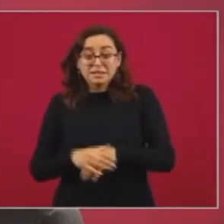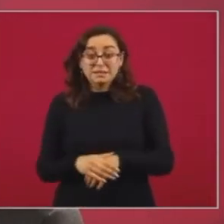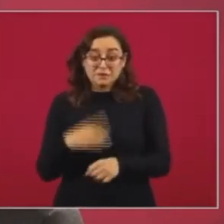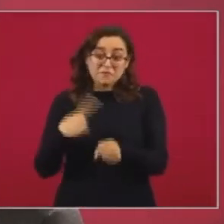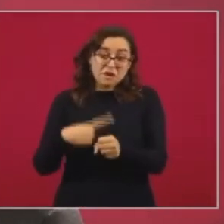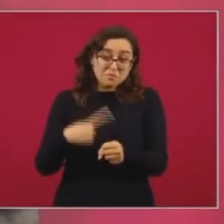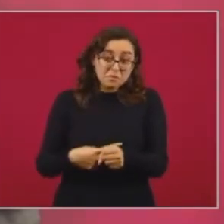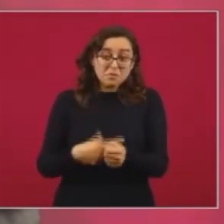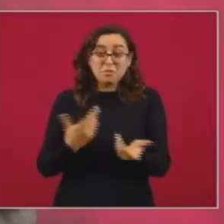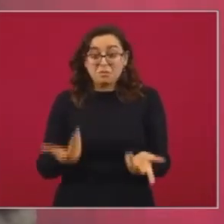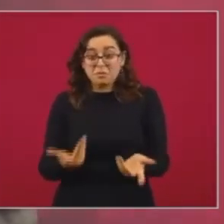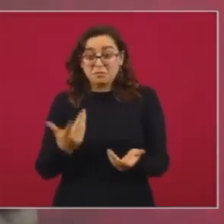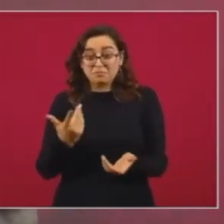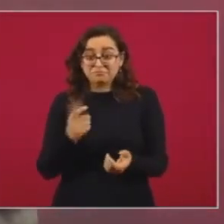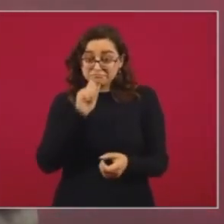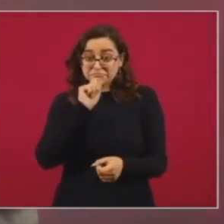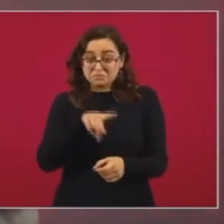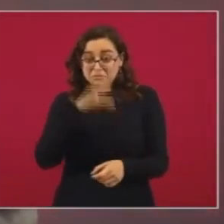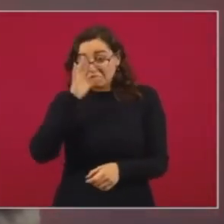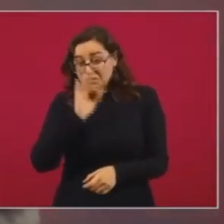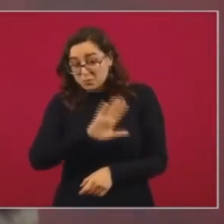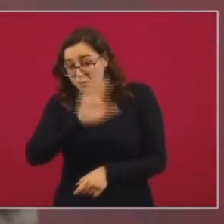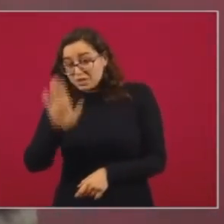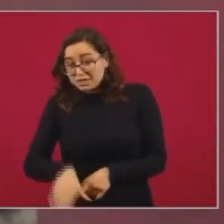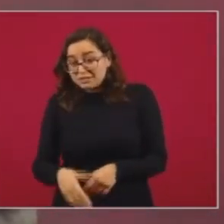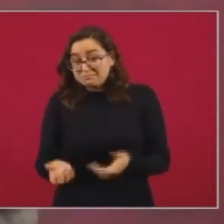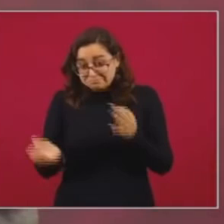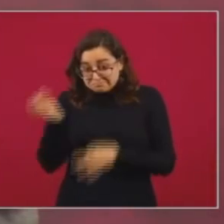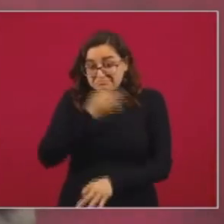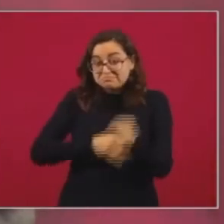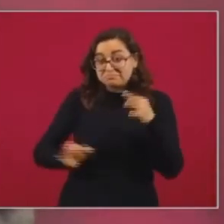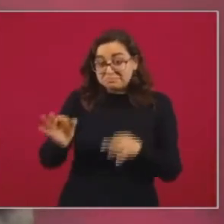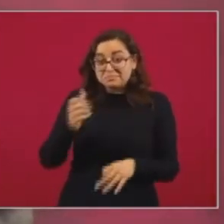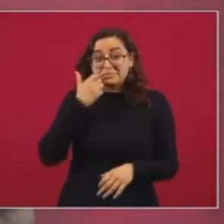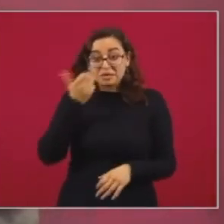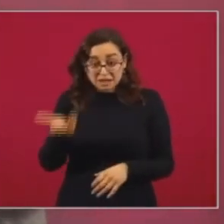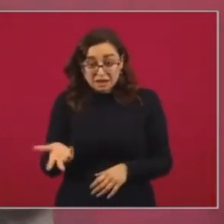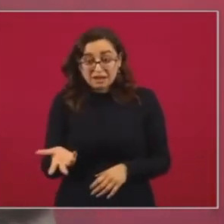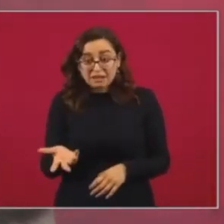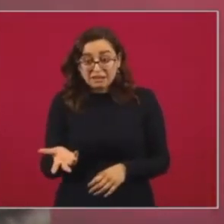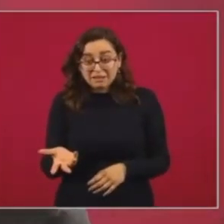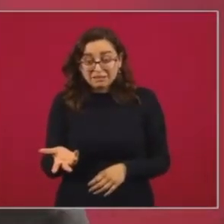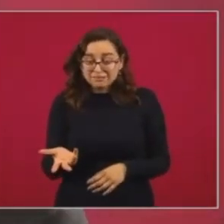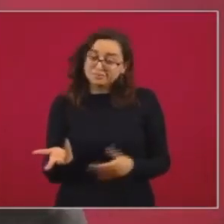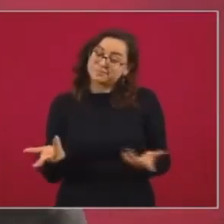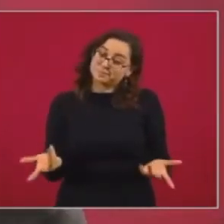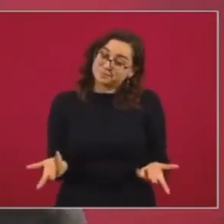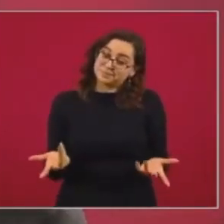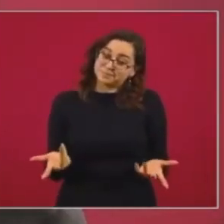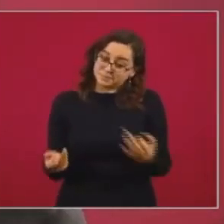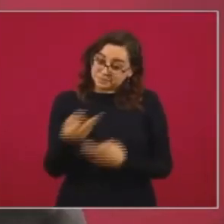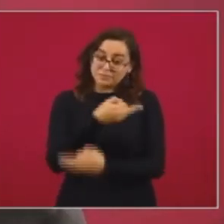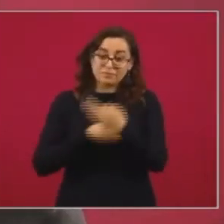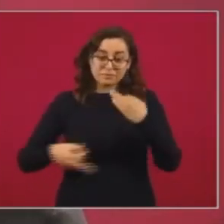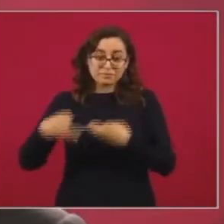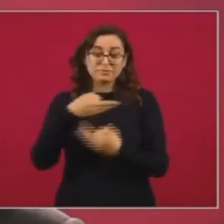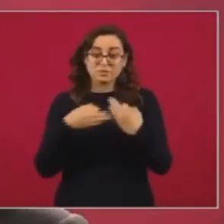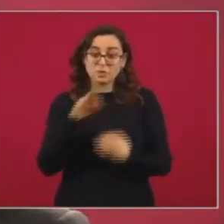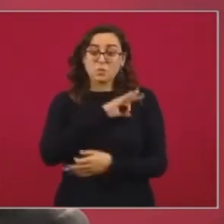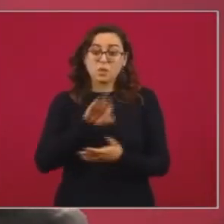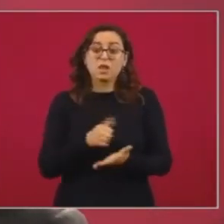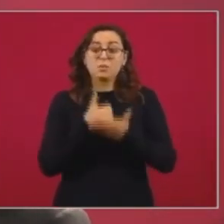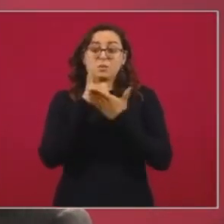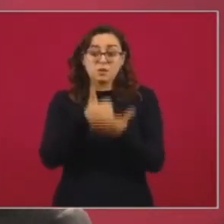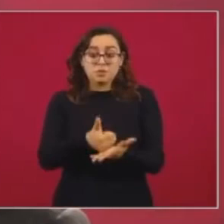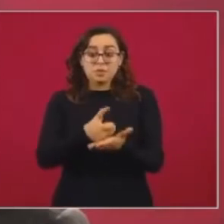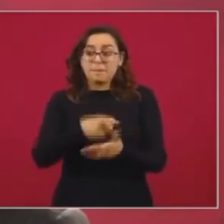un desenlace fatal. Cada uno de nosotros podemos contribuir a ser parte de la solución. Esto lo